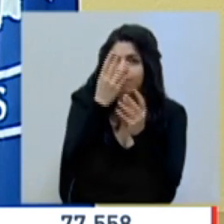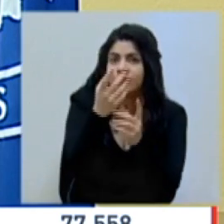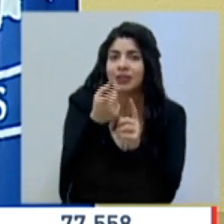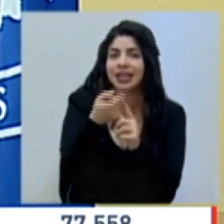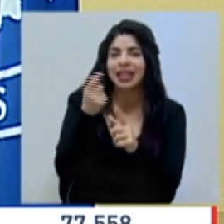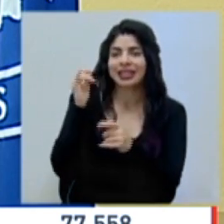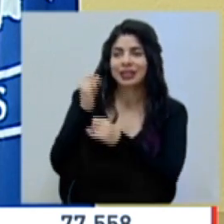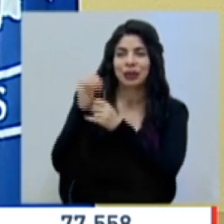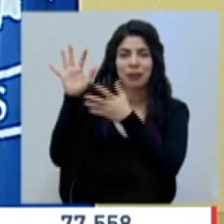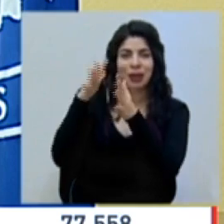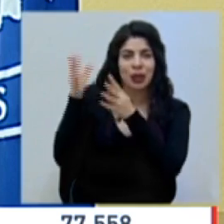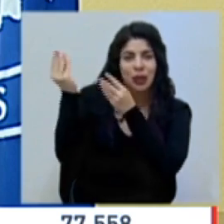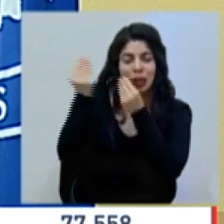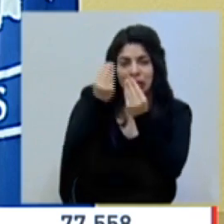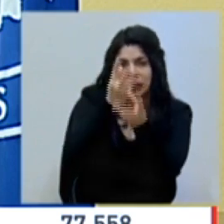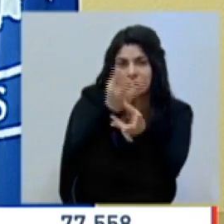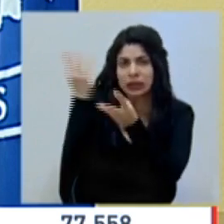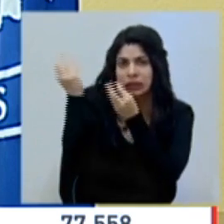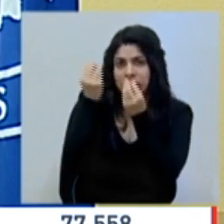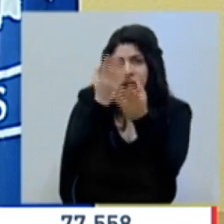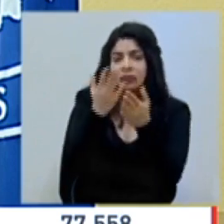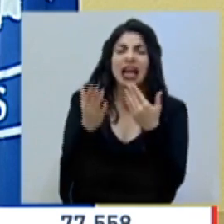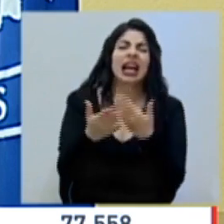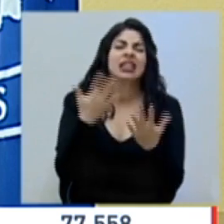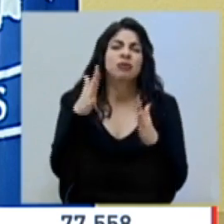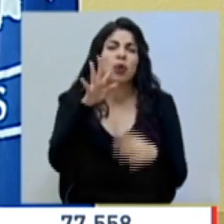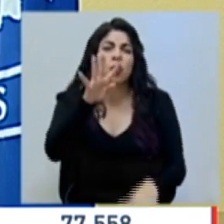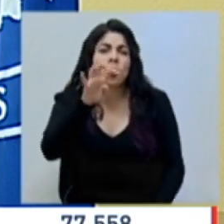Instituto Meteorológico Nacional. Aproximadamente